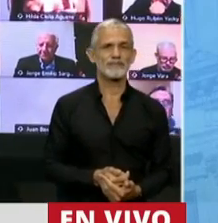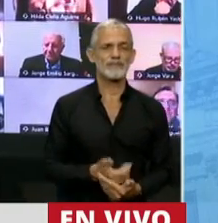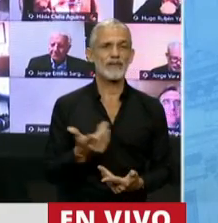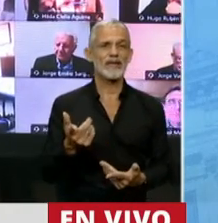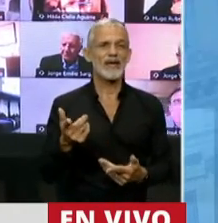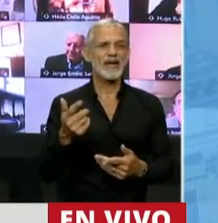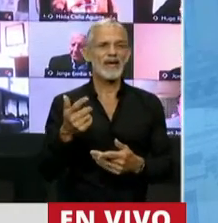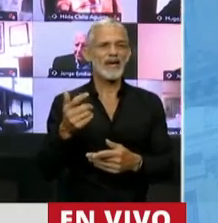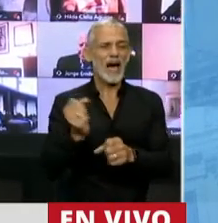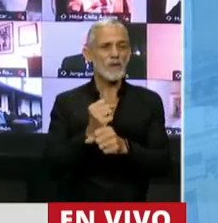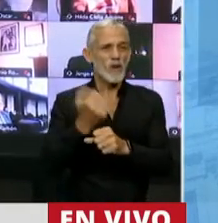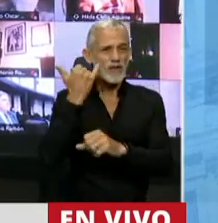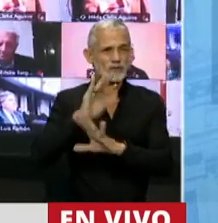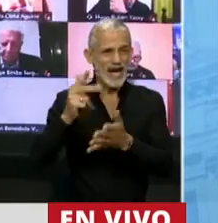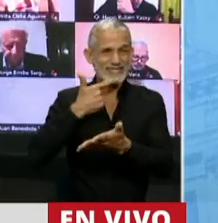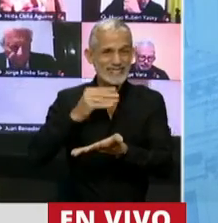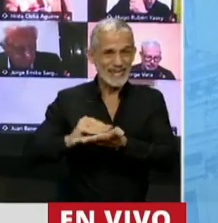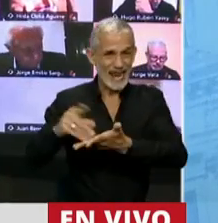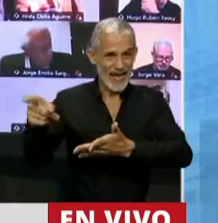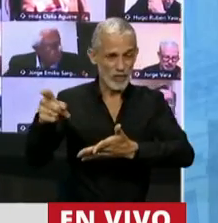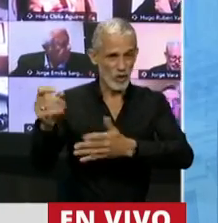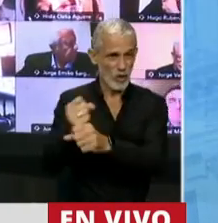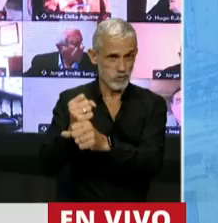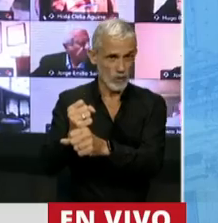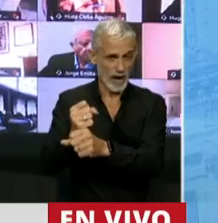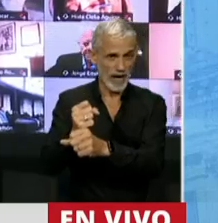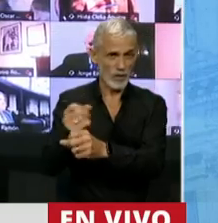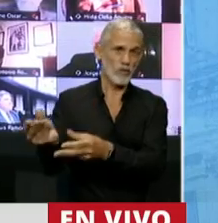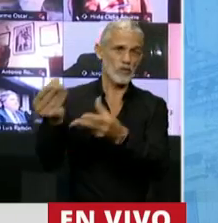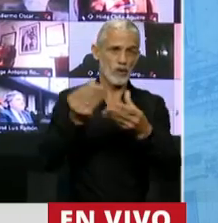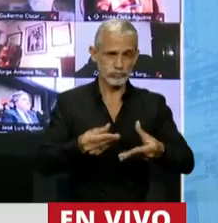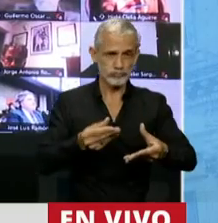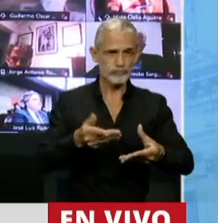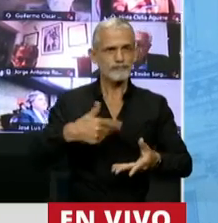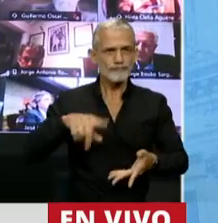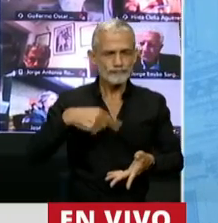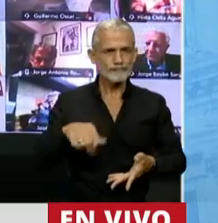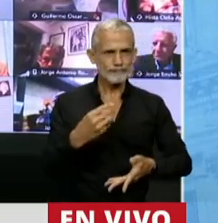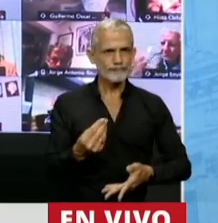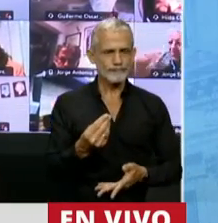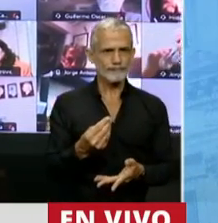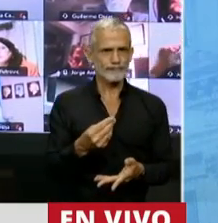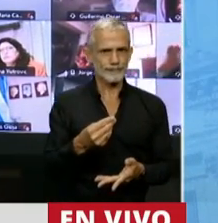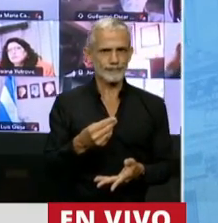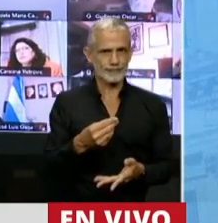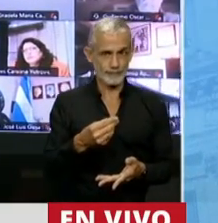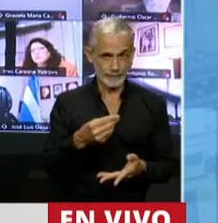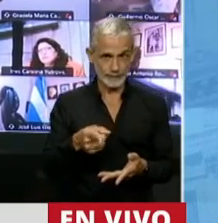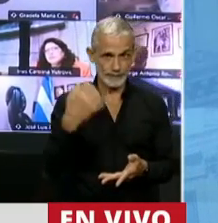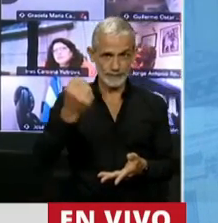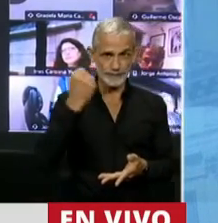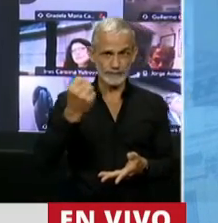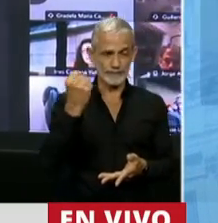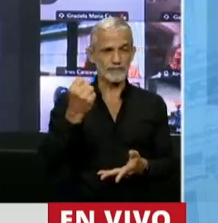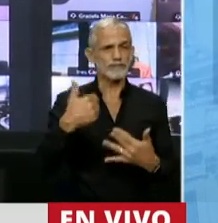de la media sanción del Senado de la Nación, pero hemos estado, y esto es